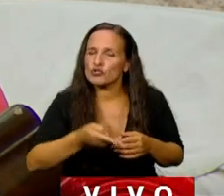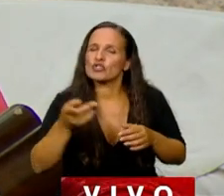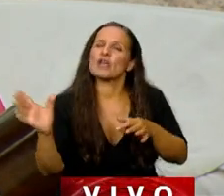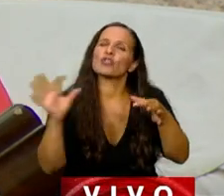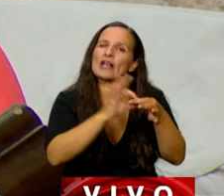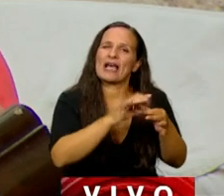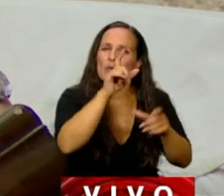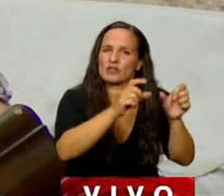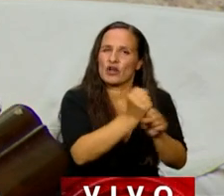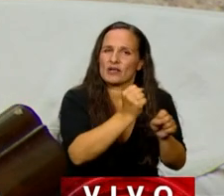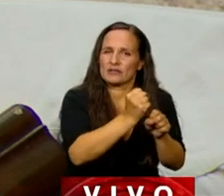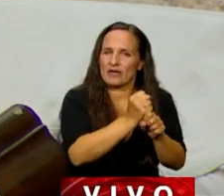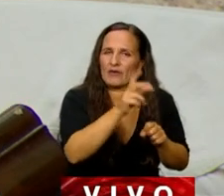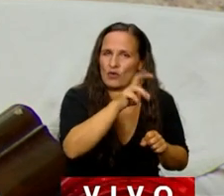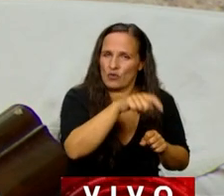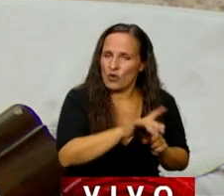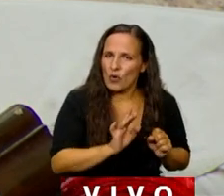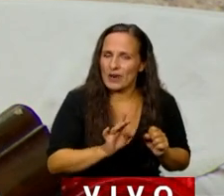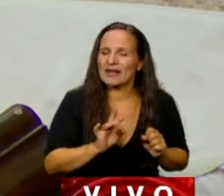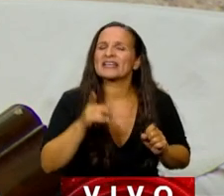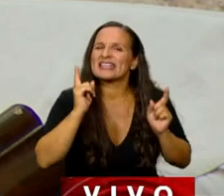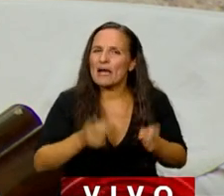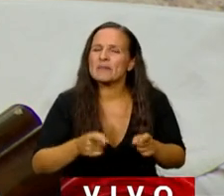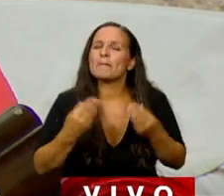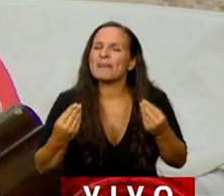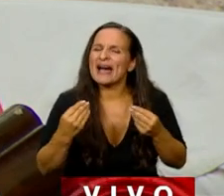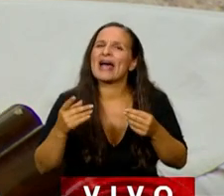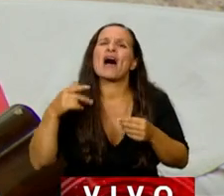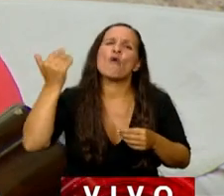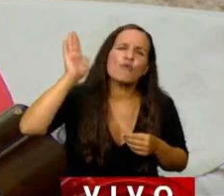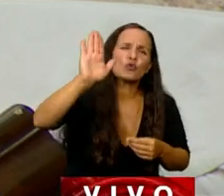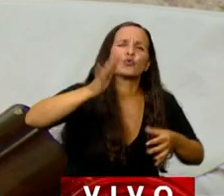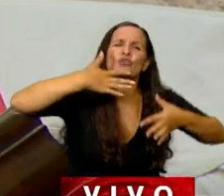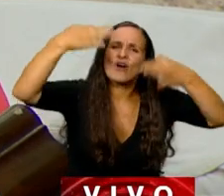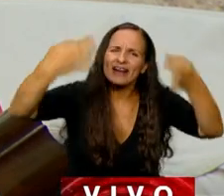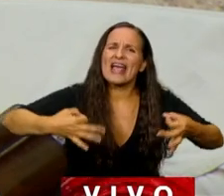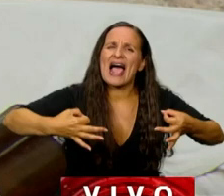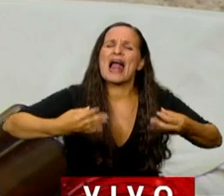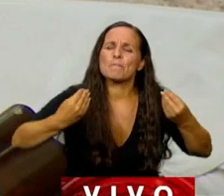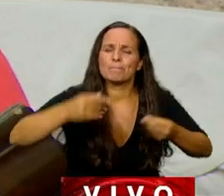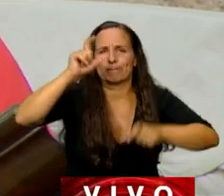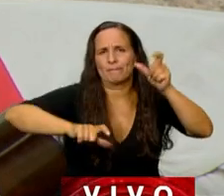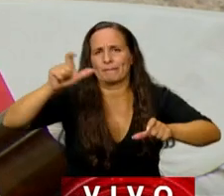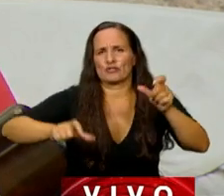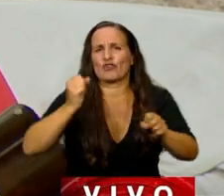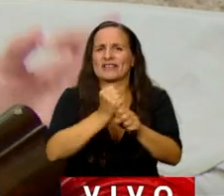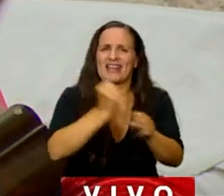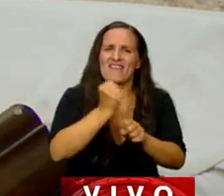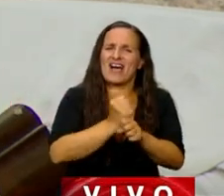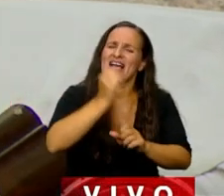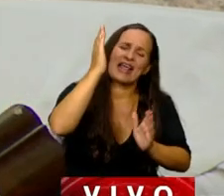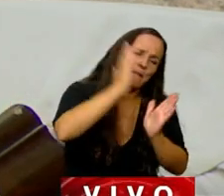en actividad y por un verdadero futuro para todos los trabajadores y trabajadoras que en